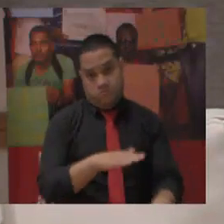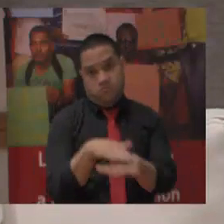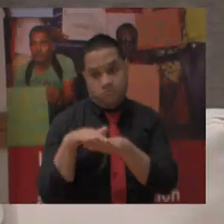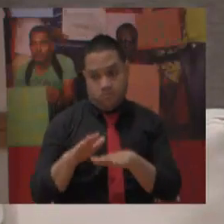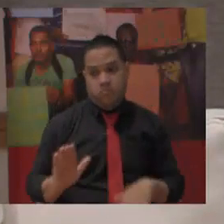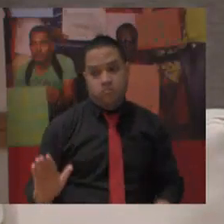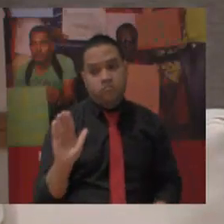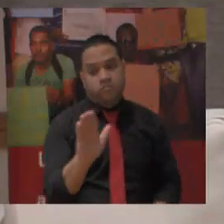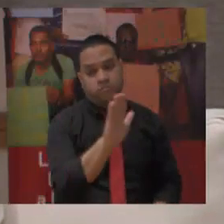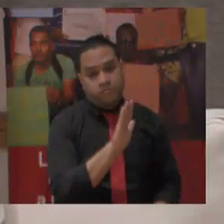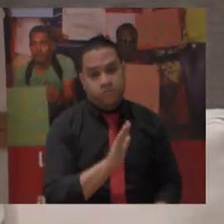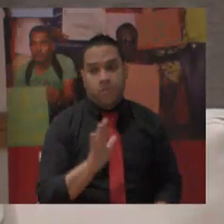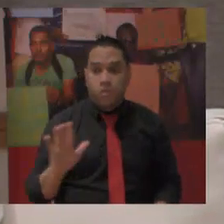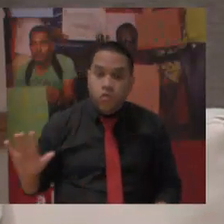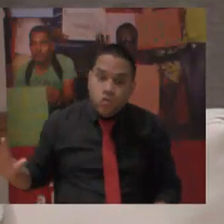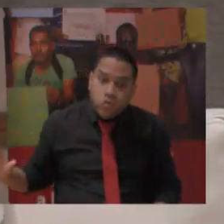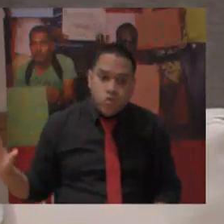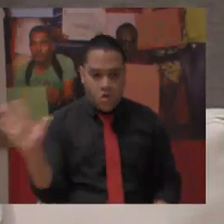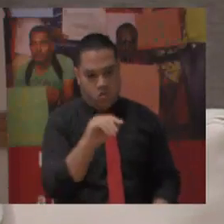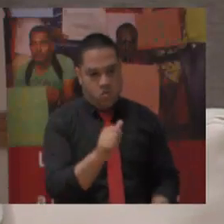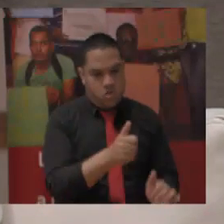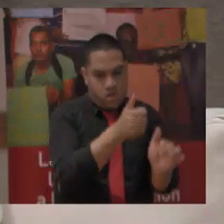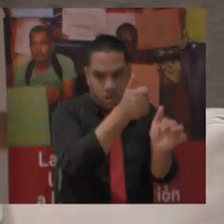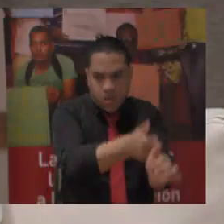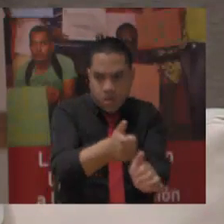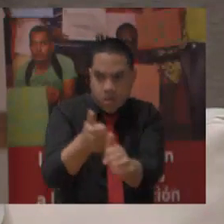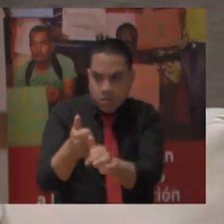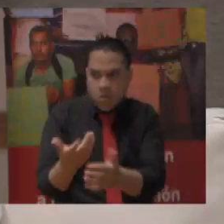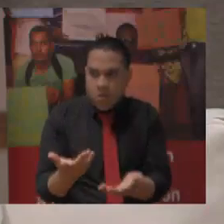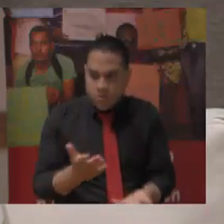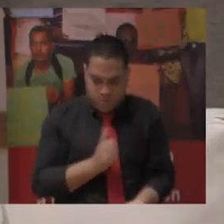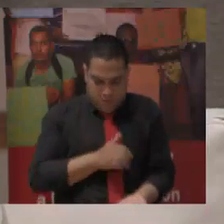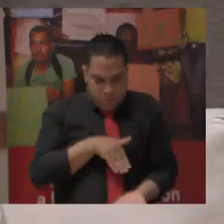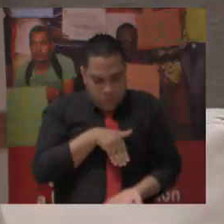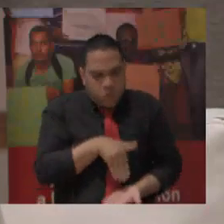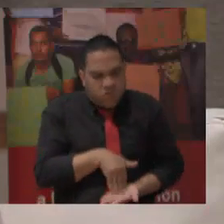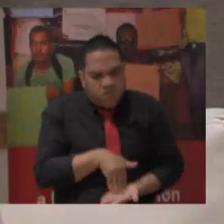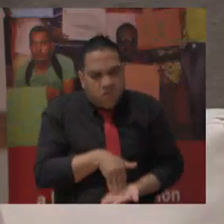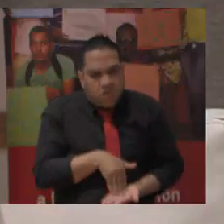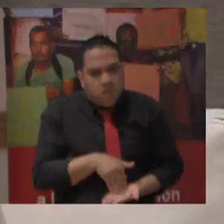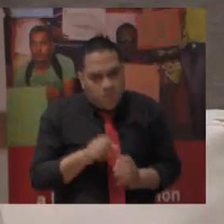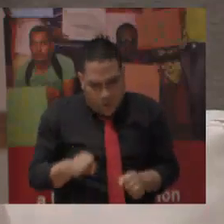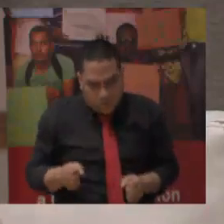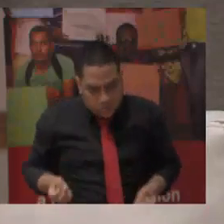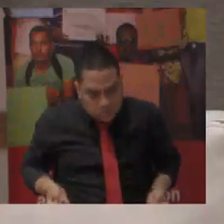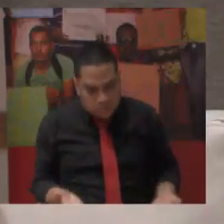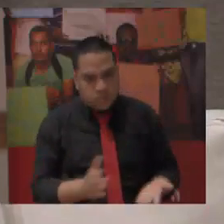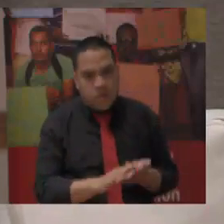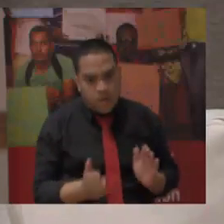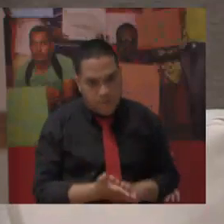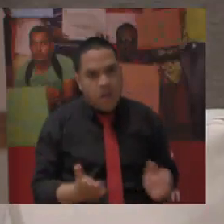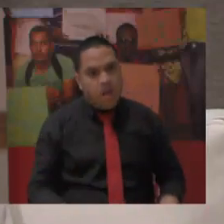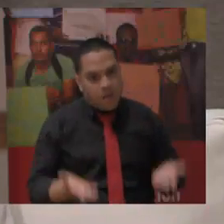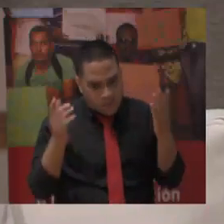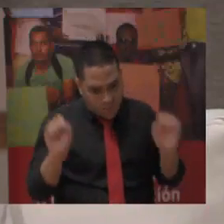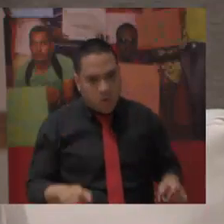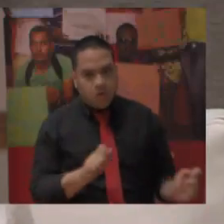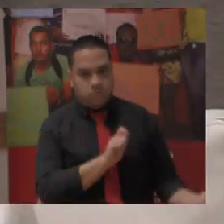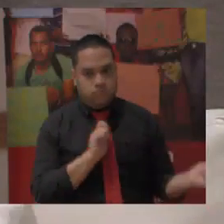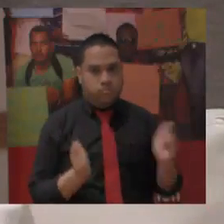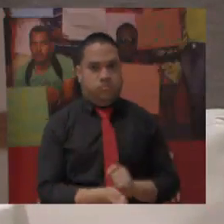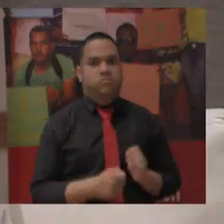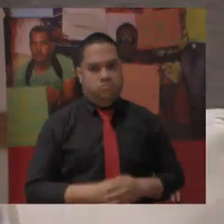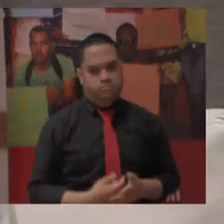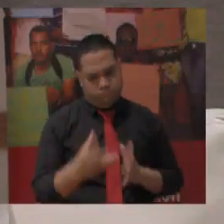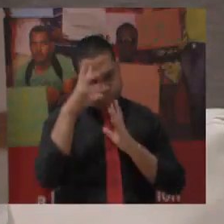es que todos y cada uno desde nuestras posiciones somos constructores de paz. Somos agentes de cambio.